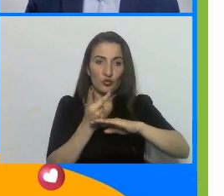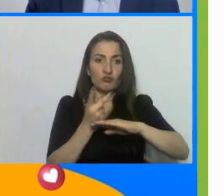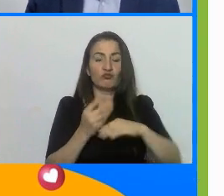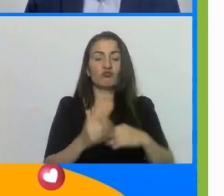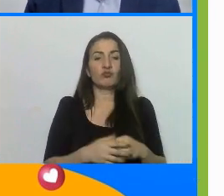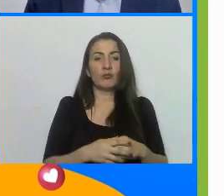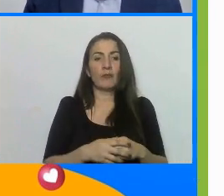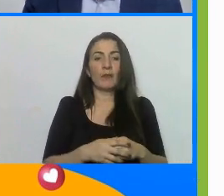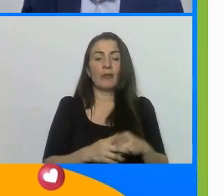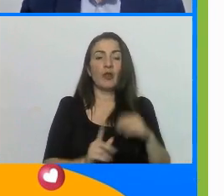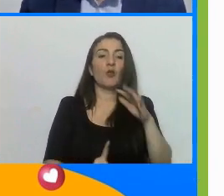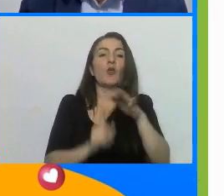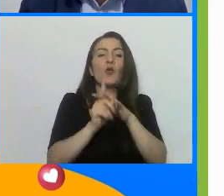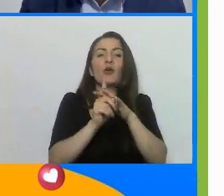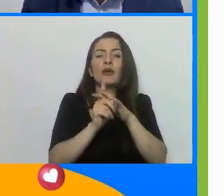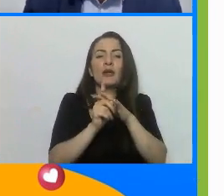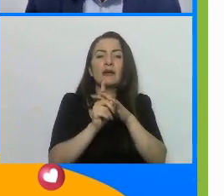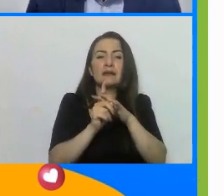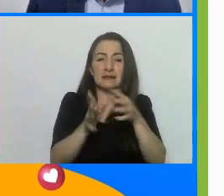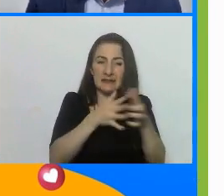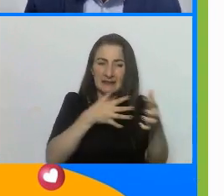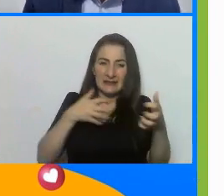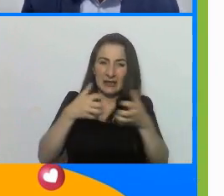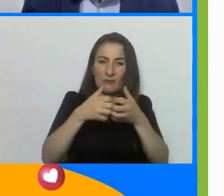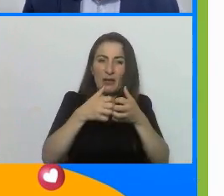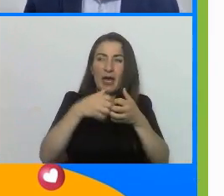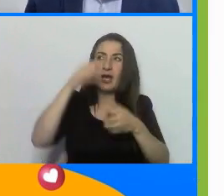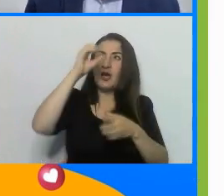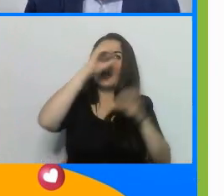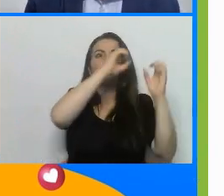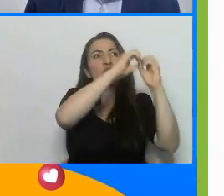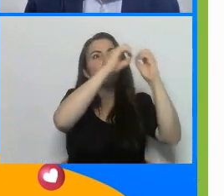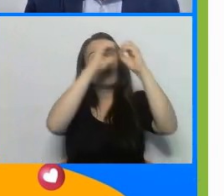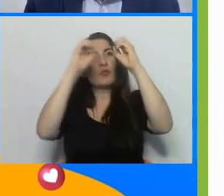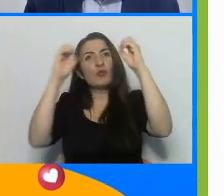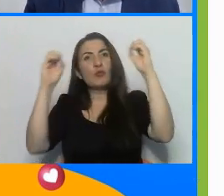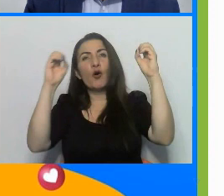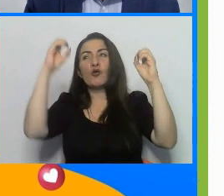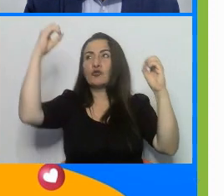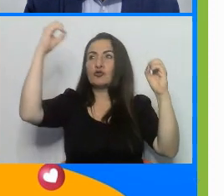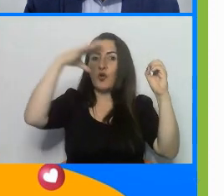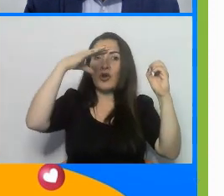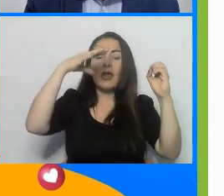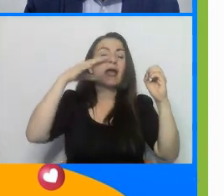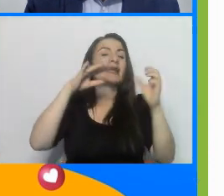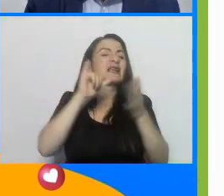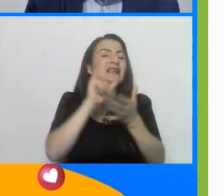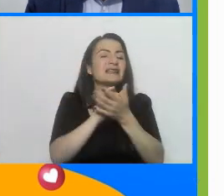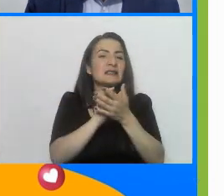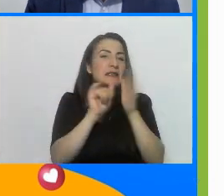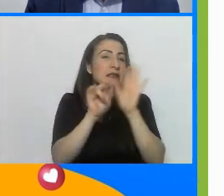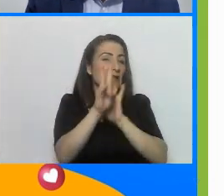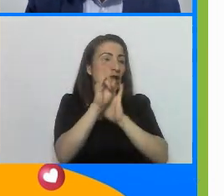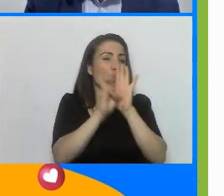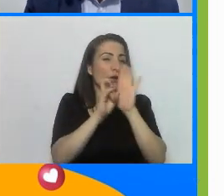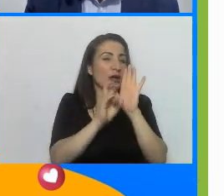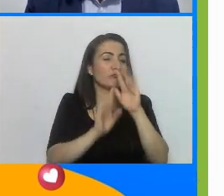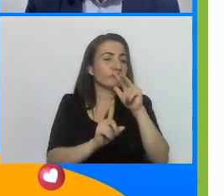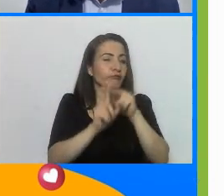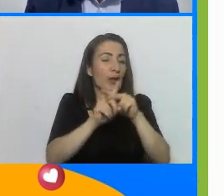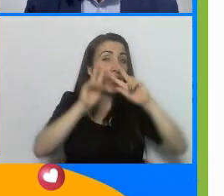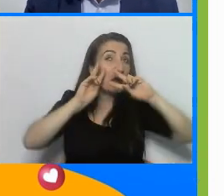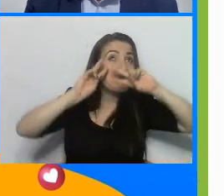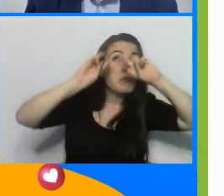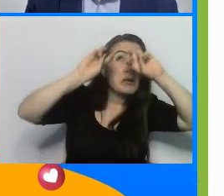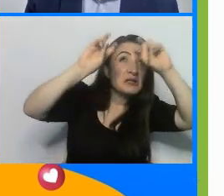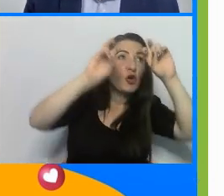teoría del origen del sistema solar, todo eso son elementos que han sido, o teorías que han sido resultado de una